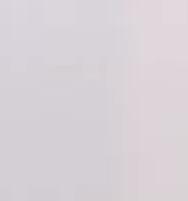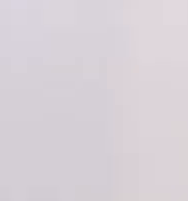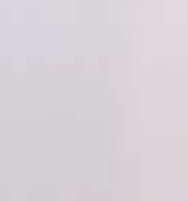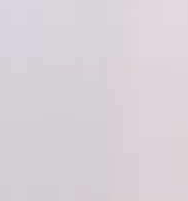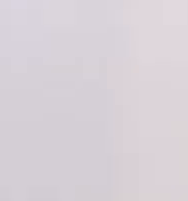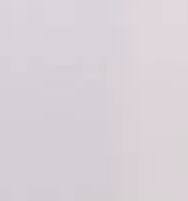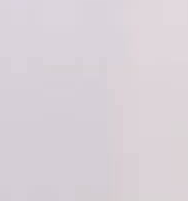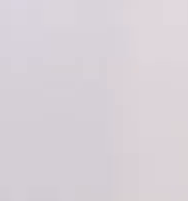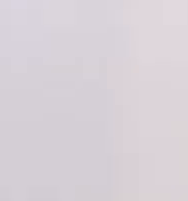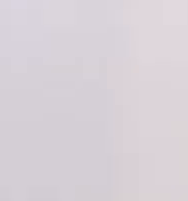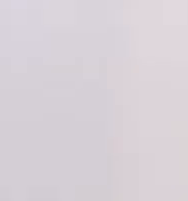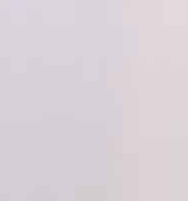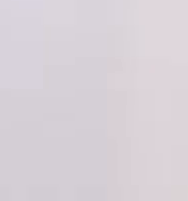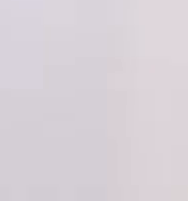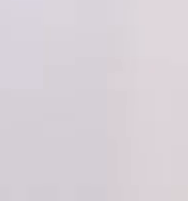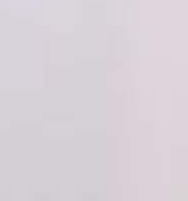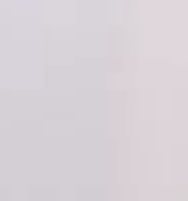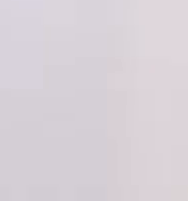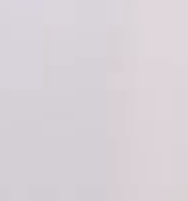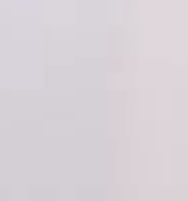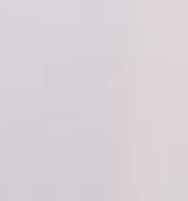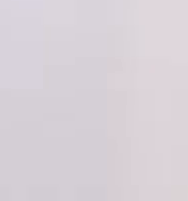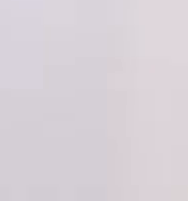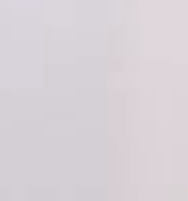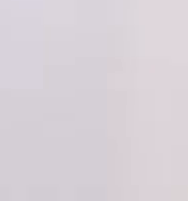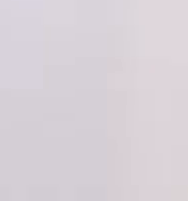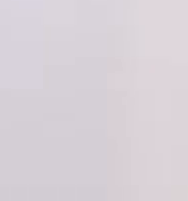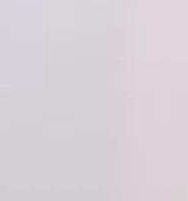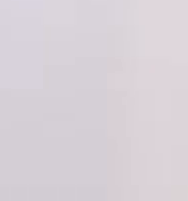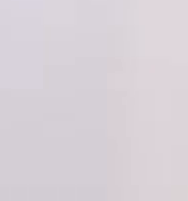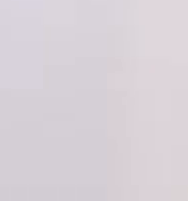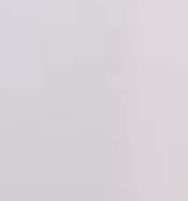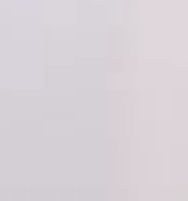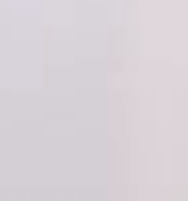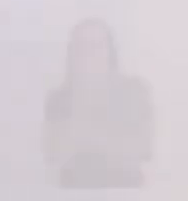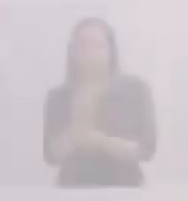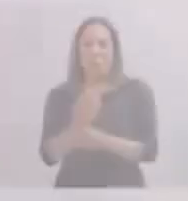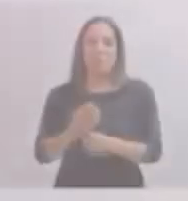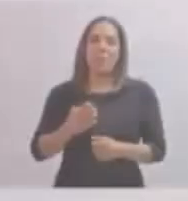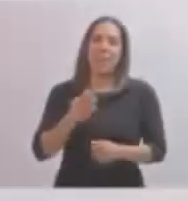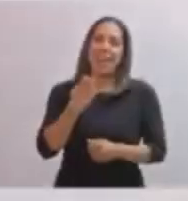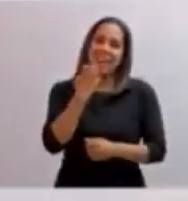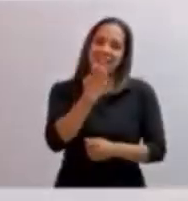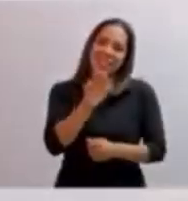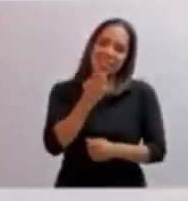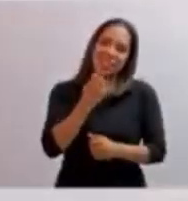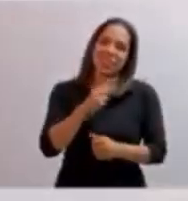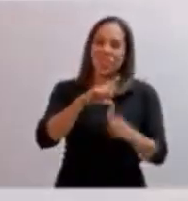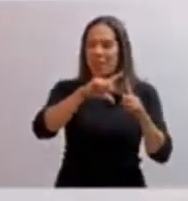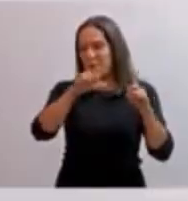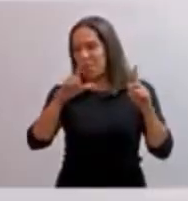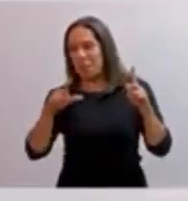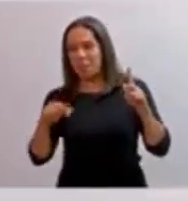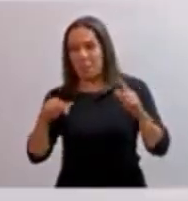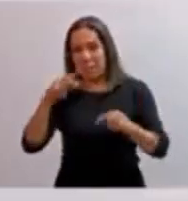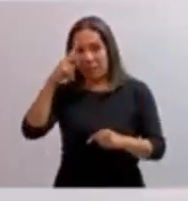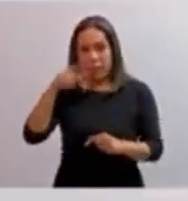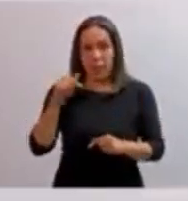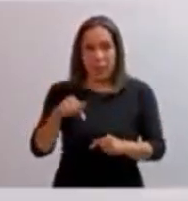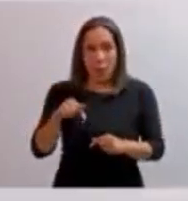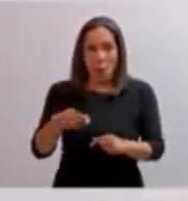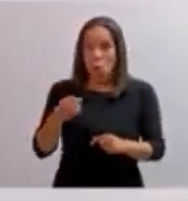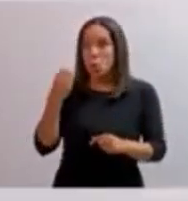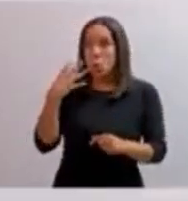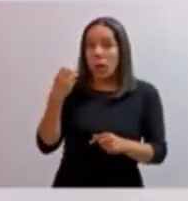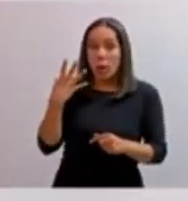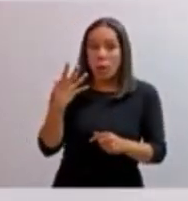y posibilidades del Consejo Técnico Escolar en la Nueva Escuela Mexicana. El día de hoy presentaremos el conversatorio